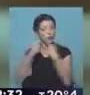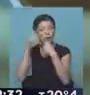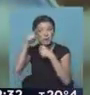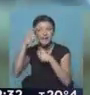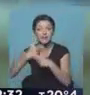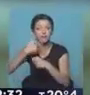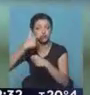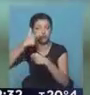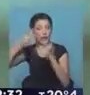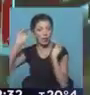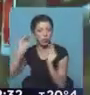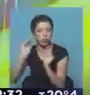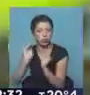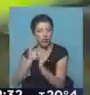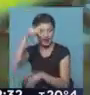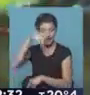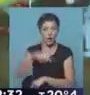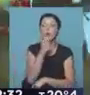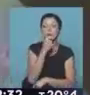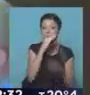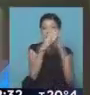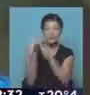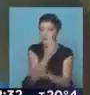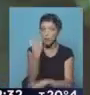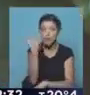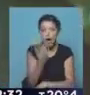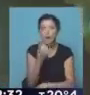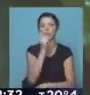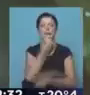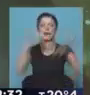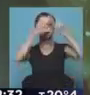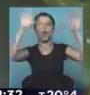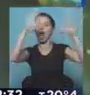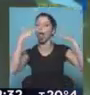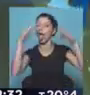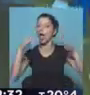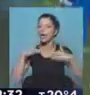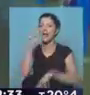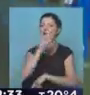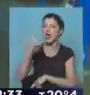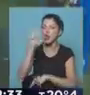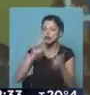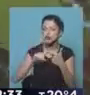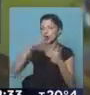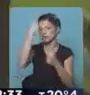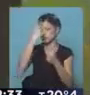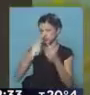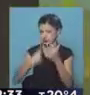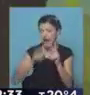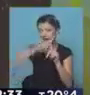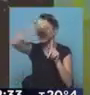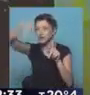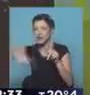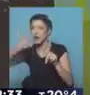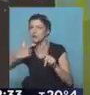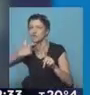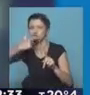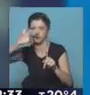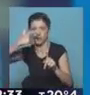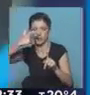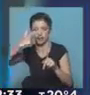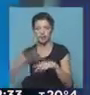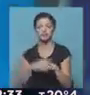Efecto invernadero que está en casa. Aerosoles, aire acondicionados y otros adminículos que tenemos a la vuelta de la puerta, es decir, abriendo la